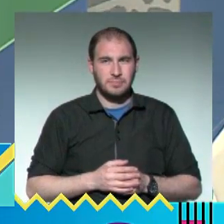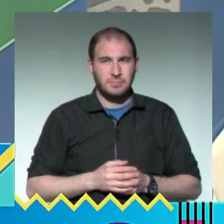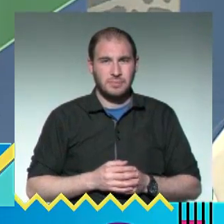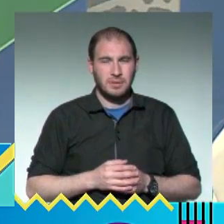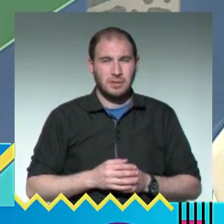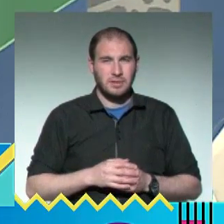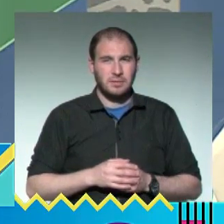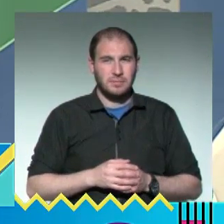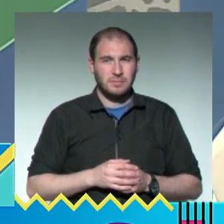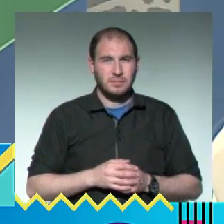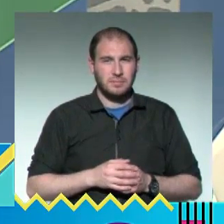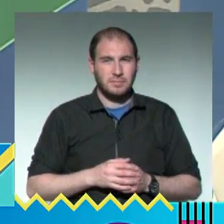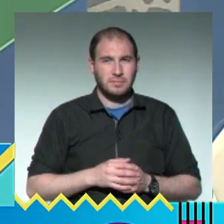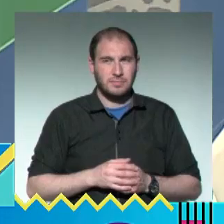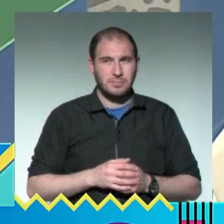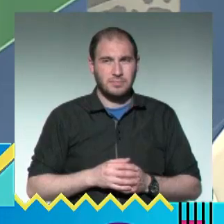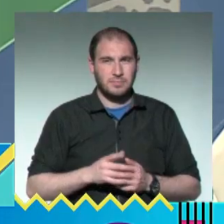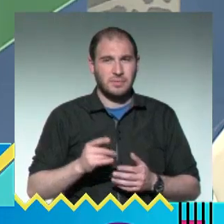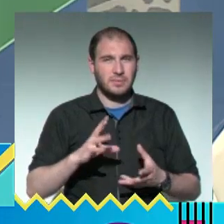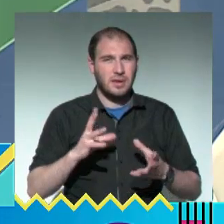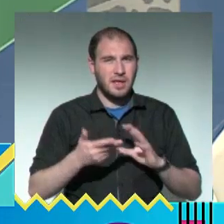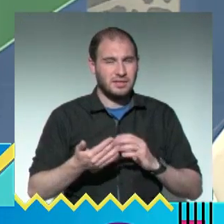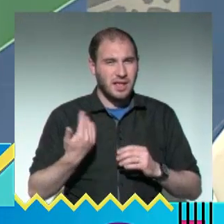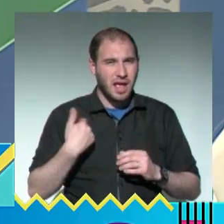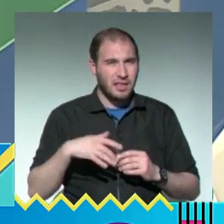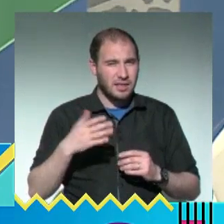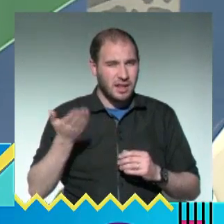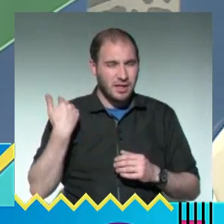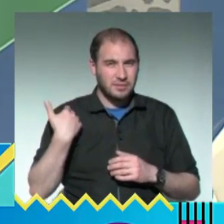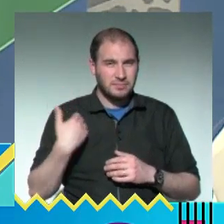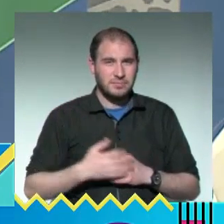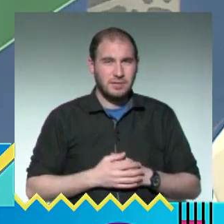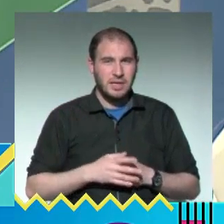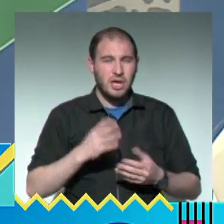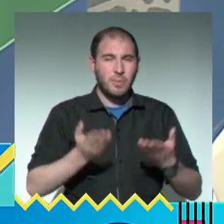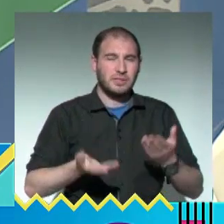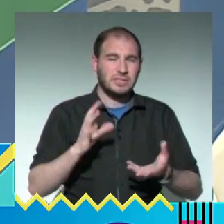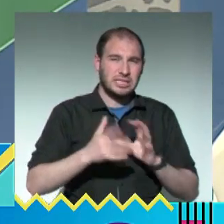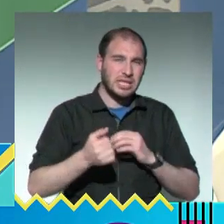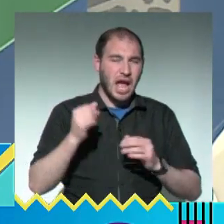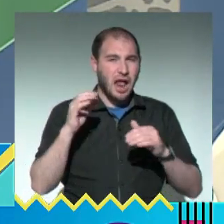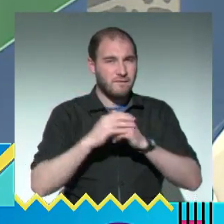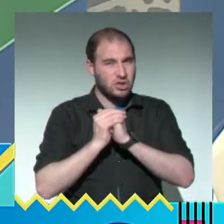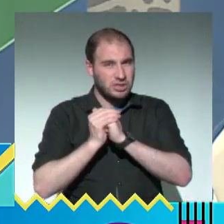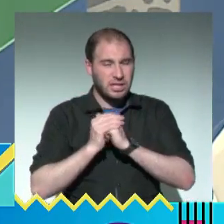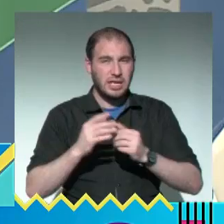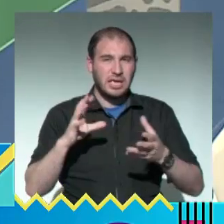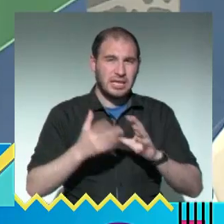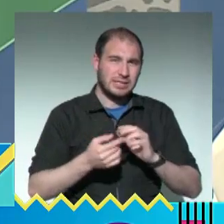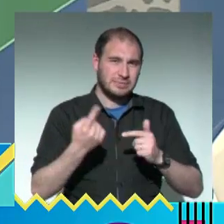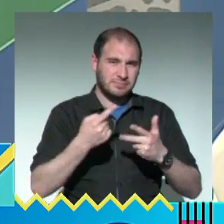Rodrigazo, tuviste una crisis de Martínez de Oz, tuviste la crisis de Alfonsín, tuviste la crisis de